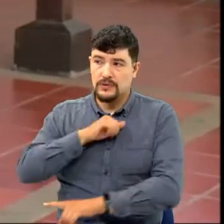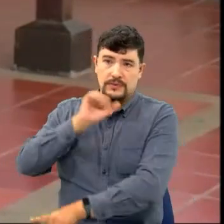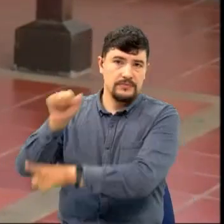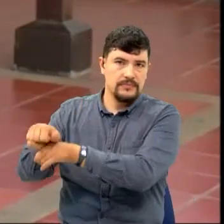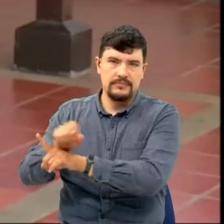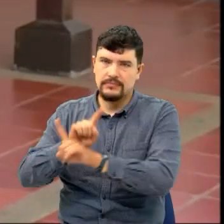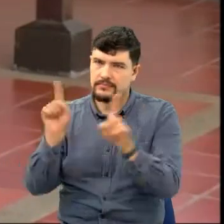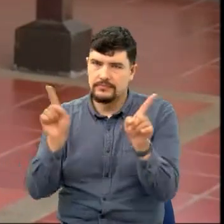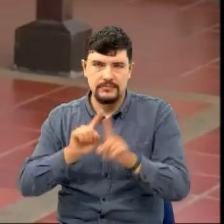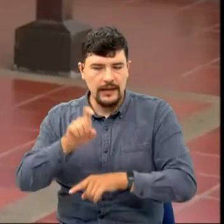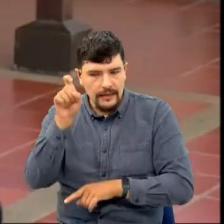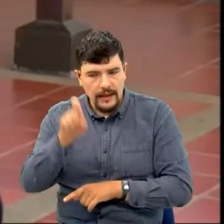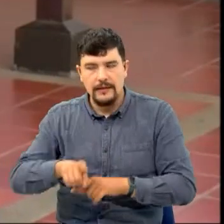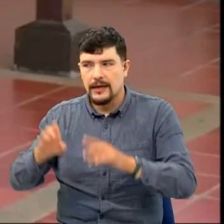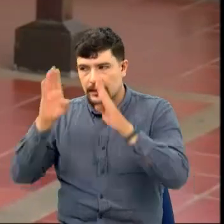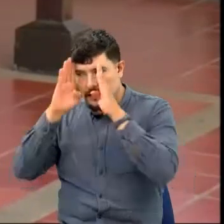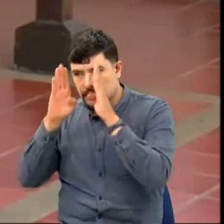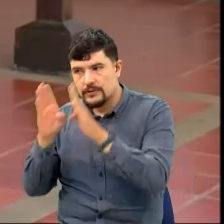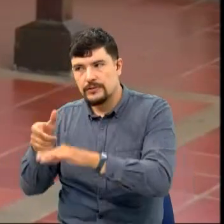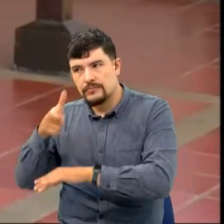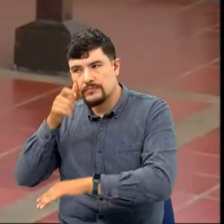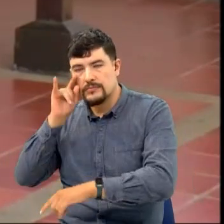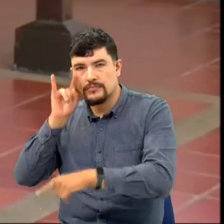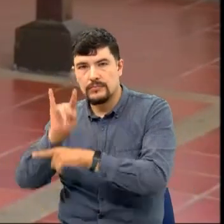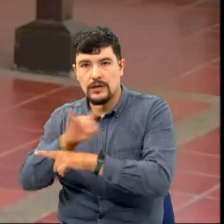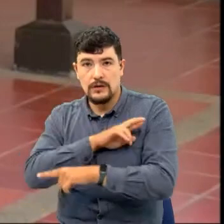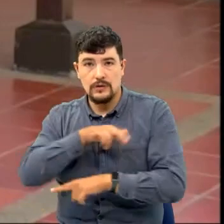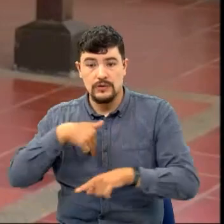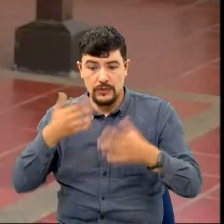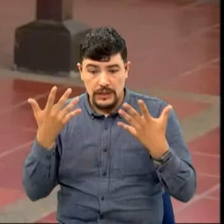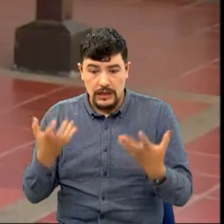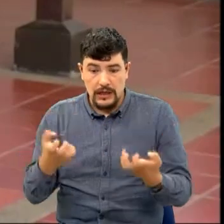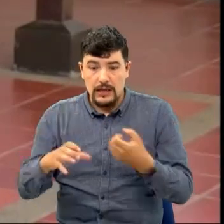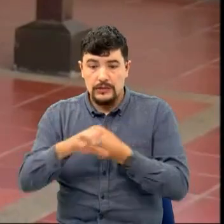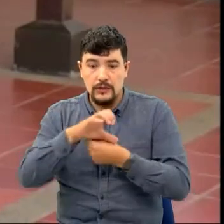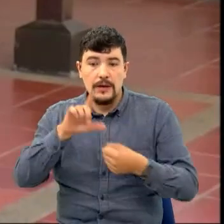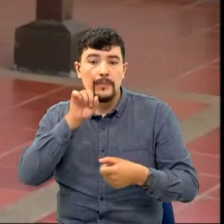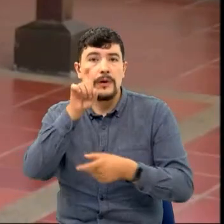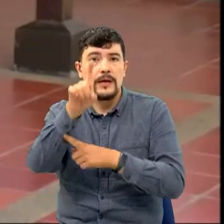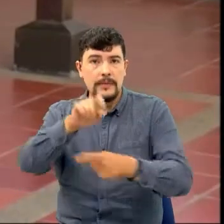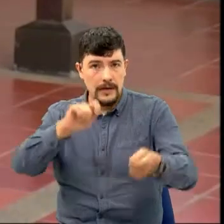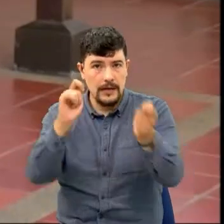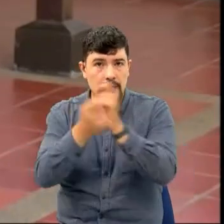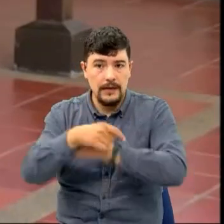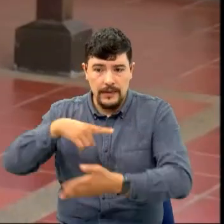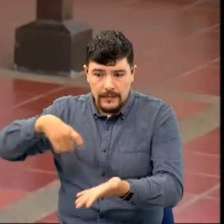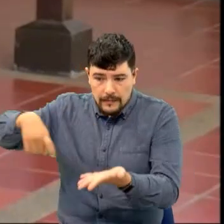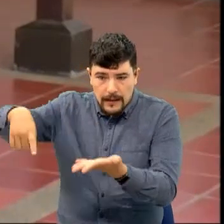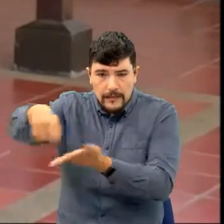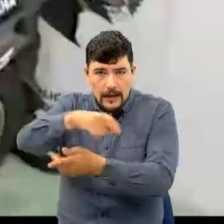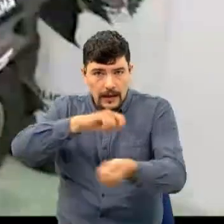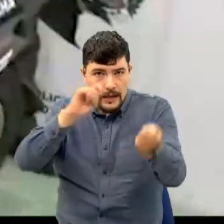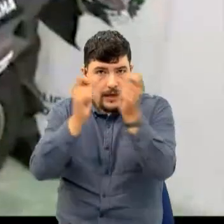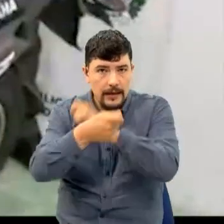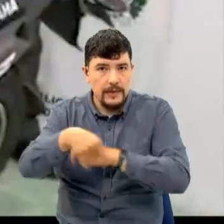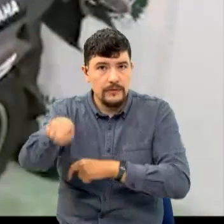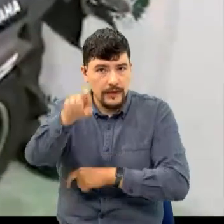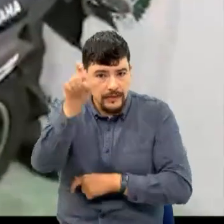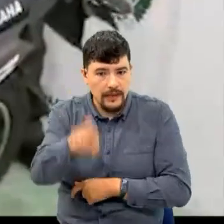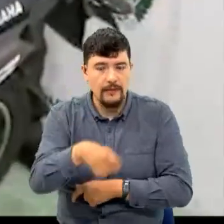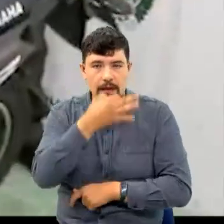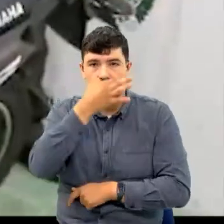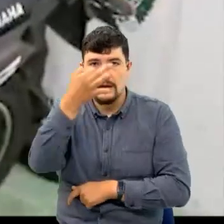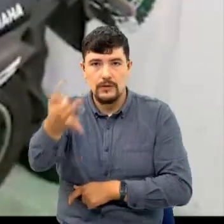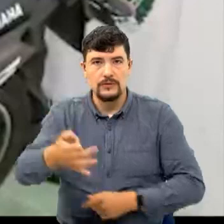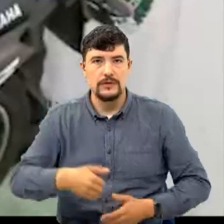expectativas. Si tenemos temor y queremos que esta ciudad cambie, que esta área metropolitana cambie, tenemos que denunciar. En la reacción,